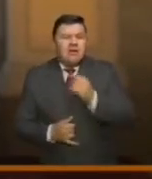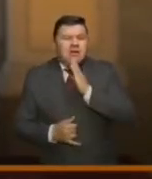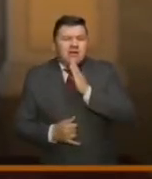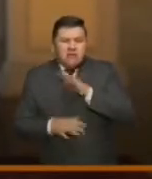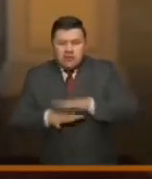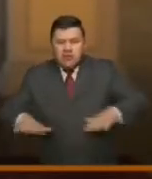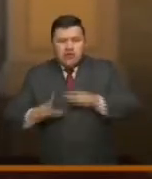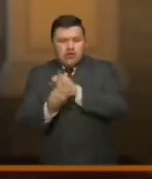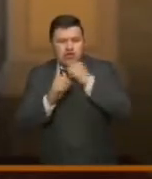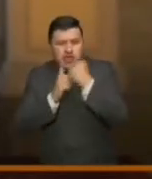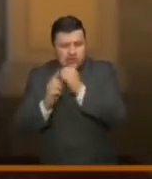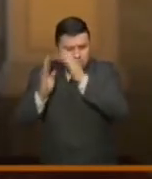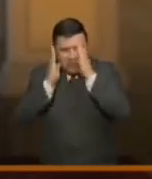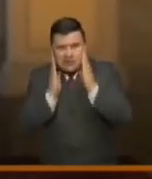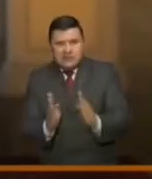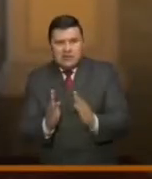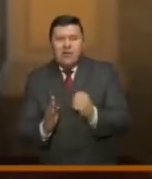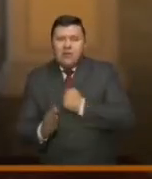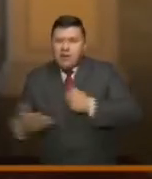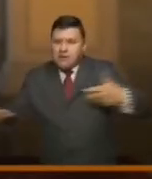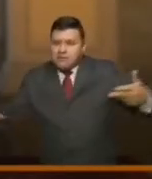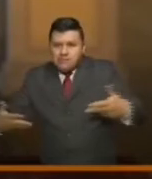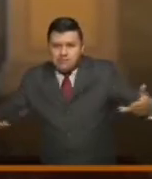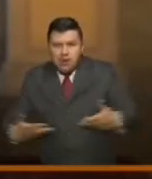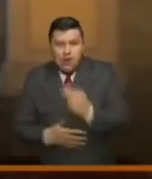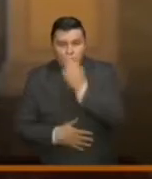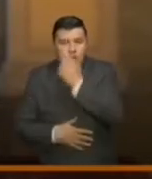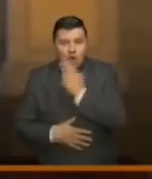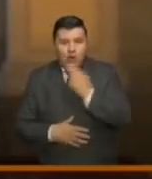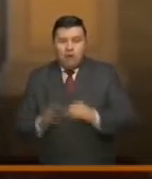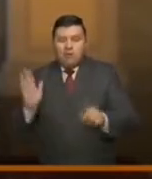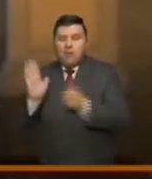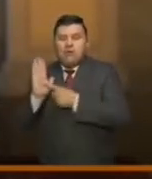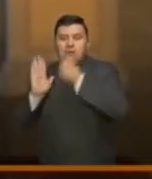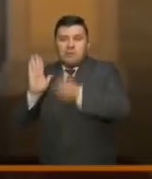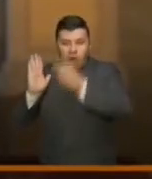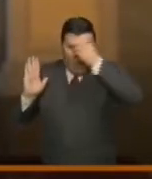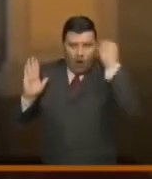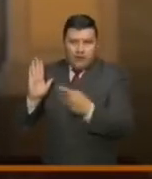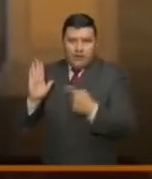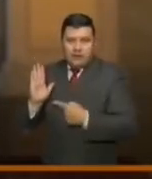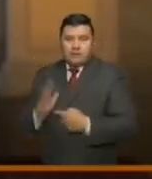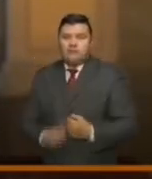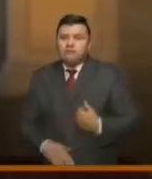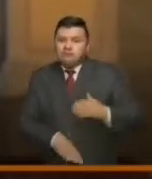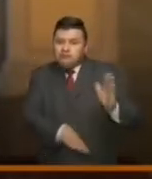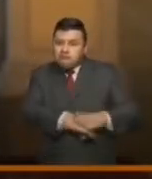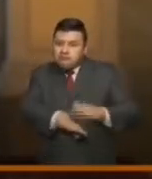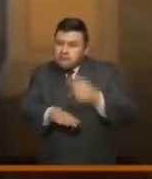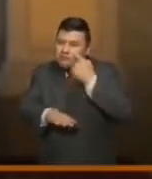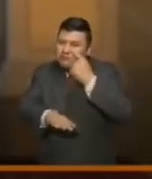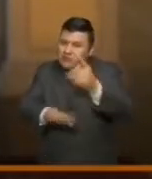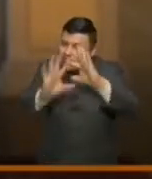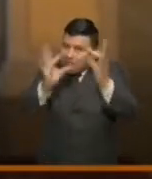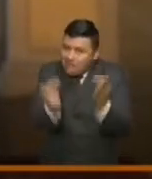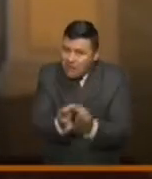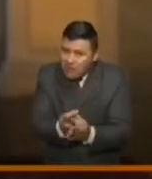distintos sectores sociales para que contribuyan con el cumplimiento de esta medida hago un llamado a las familias